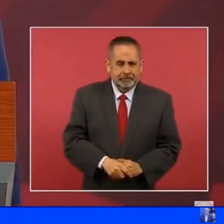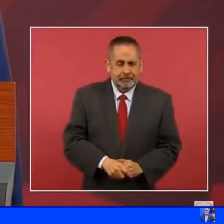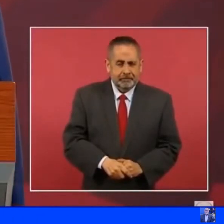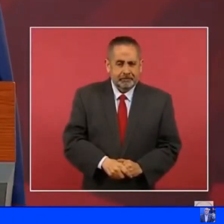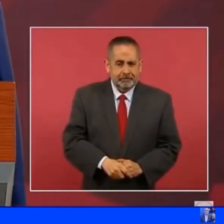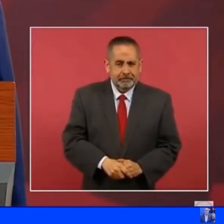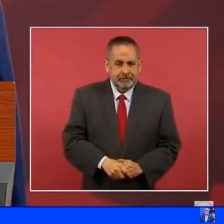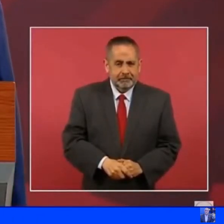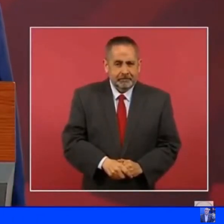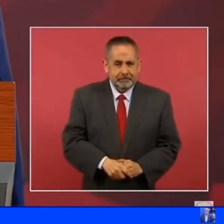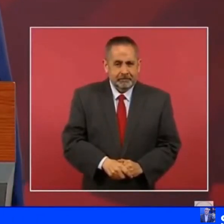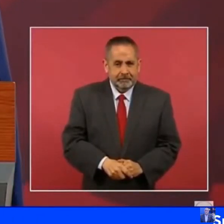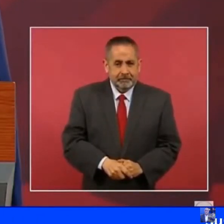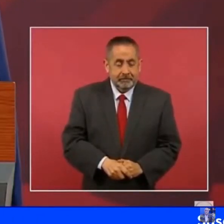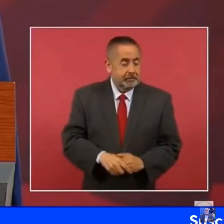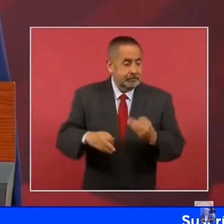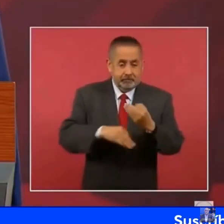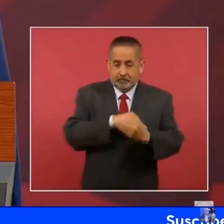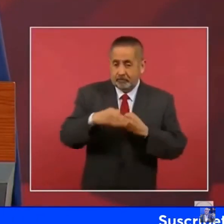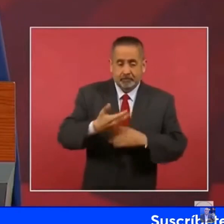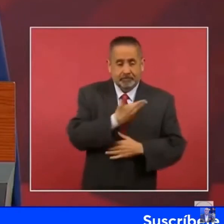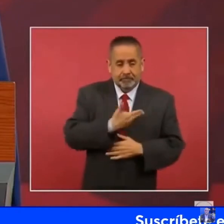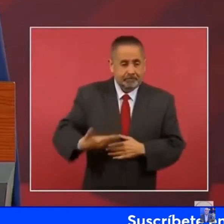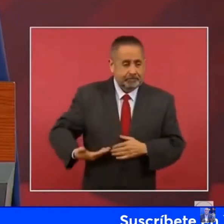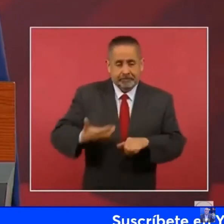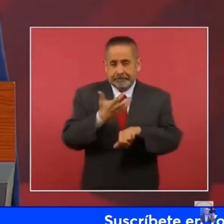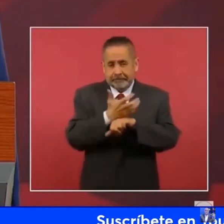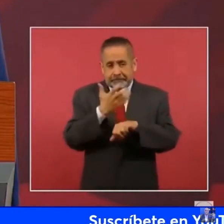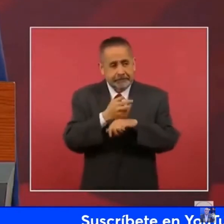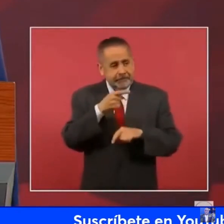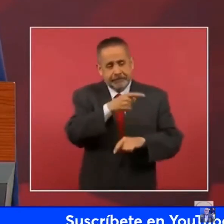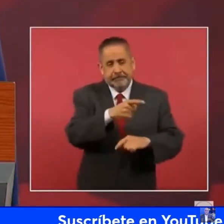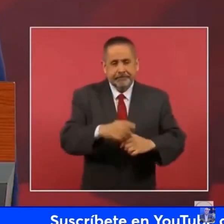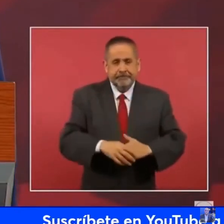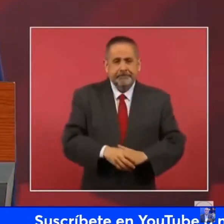Todos los presidentes de Estados Unidos